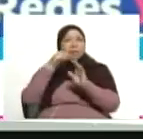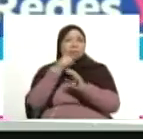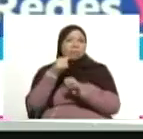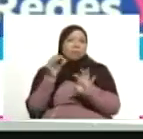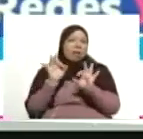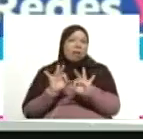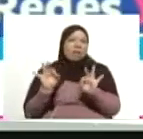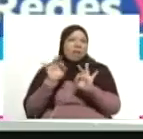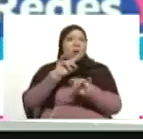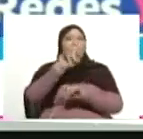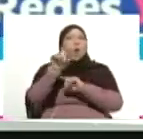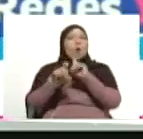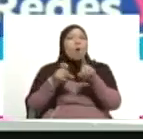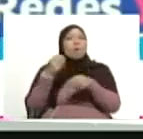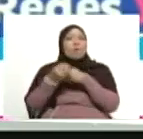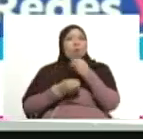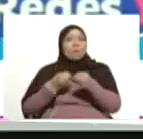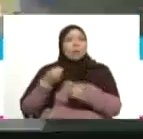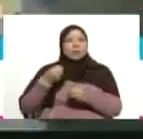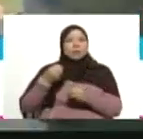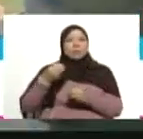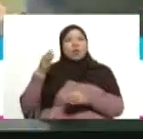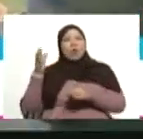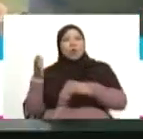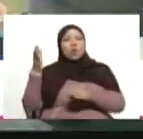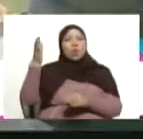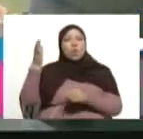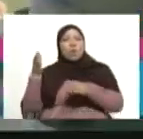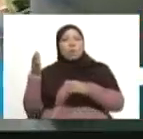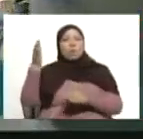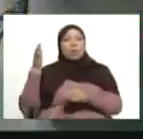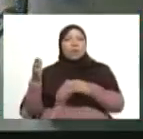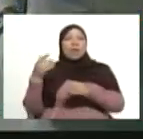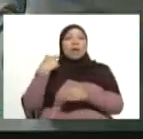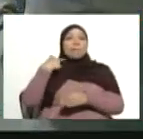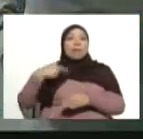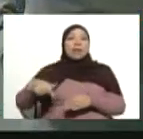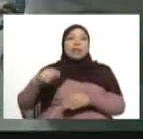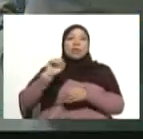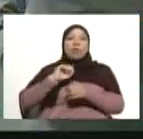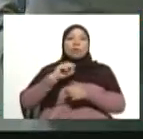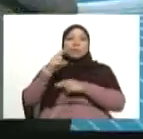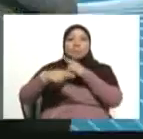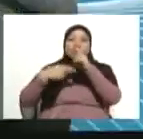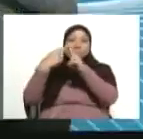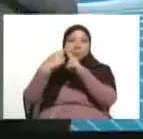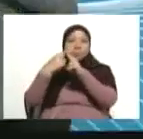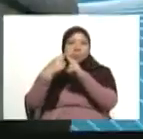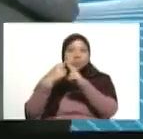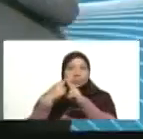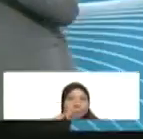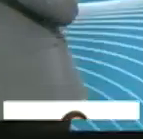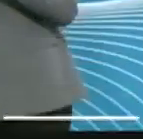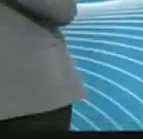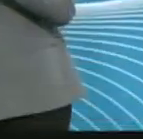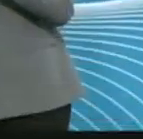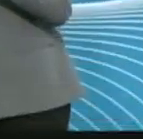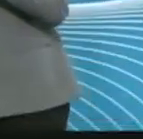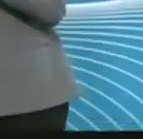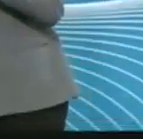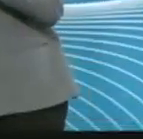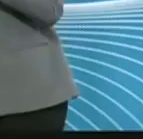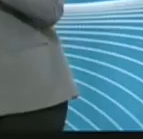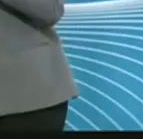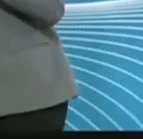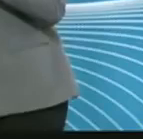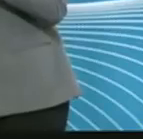¿Cómo se llamaba el robot de Perdidos en el Espacio? Continuamos. Medios, redes y paredes. Vamos a seguir entonces hablando desde